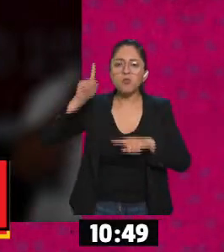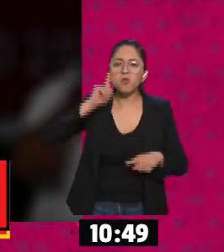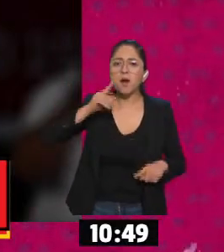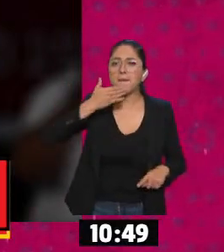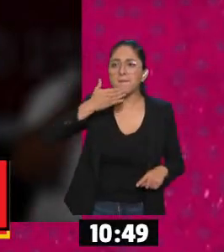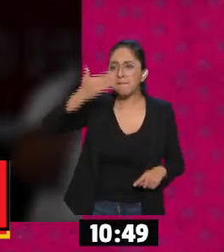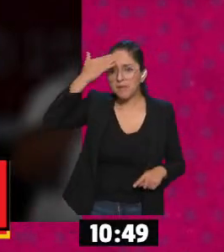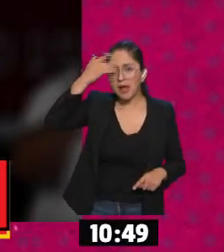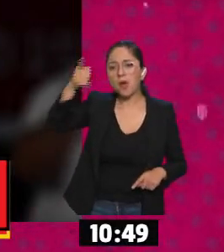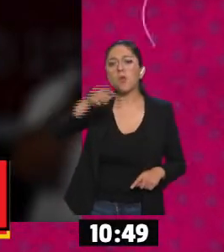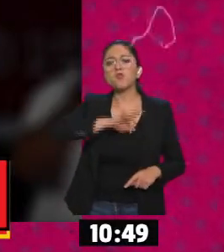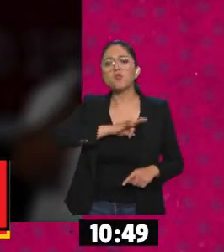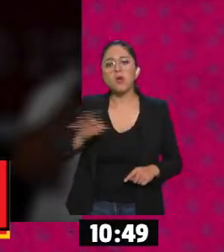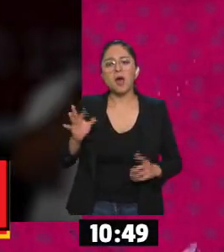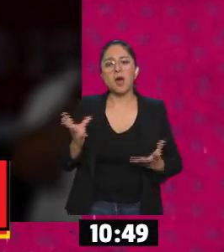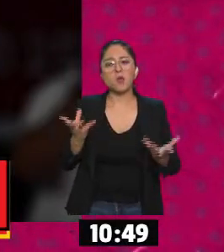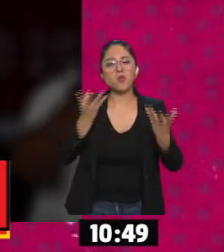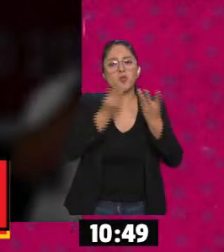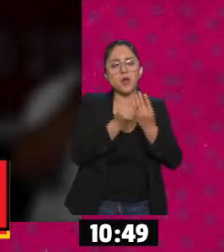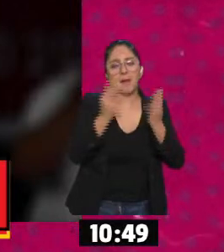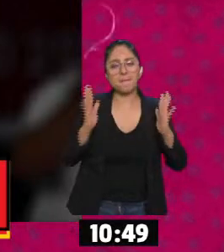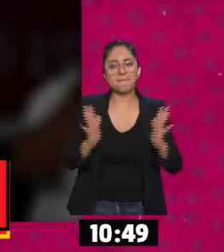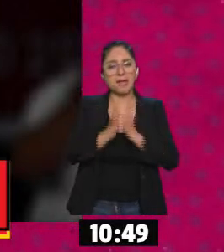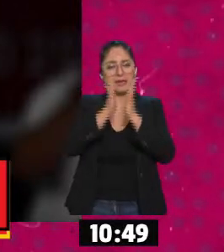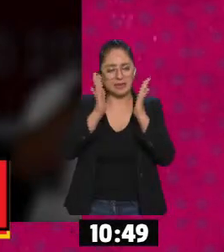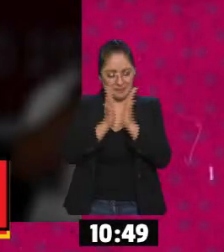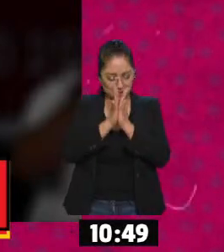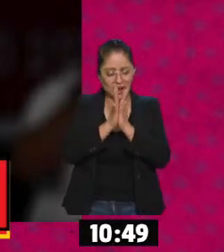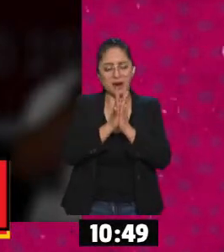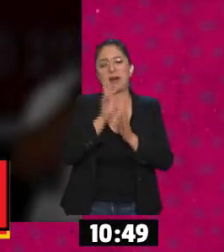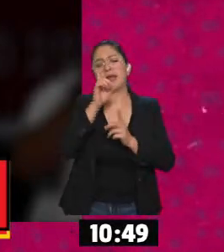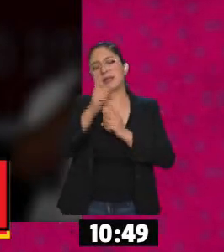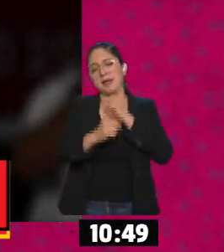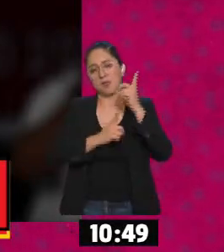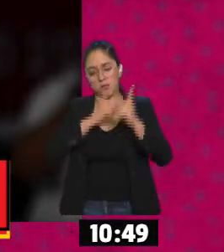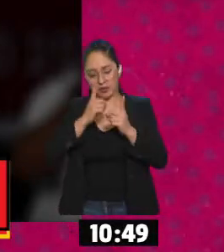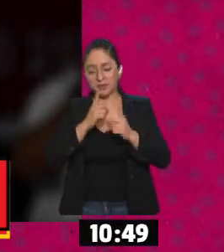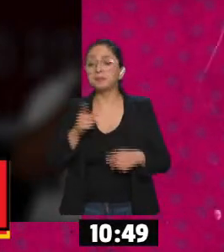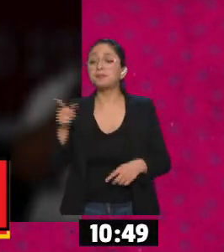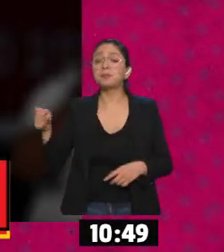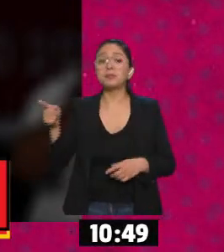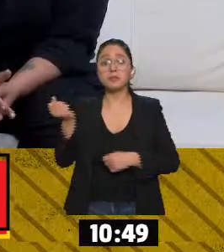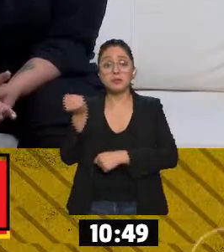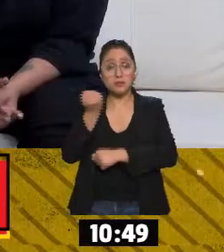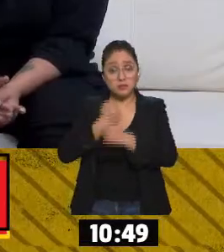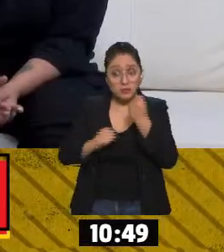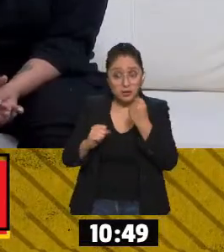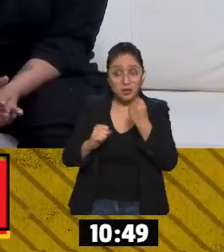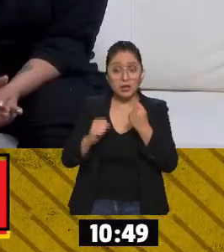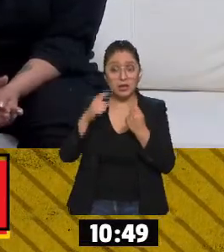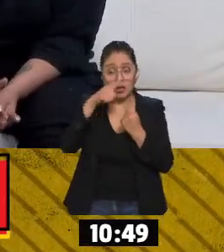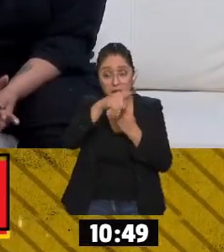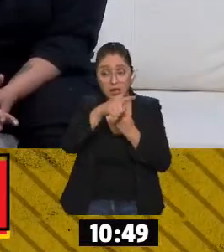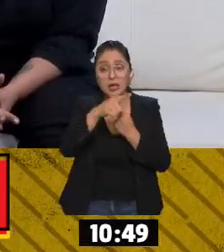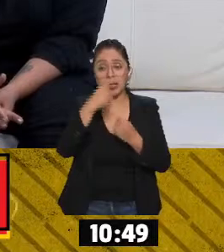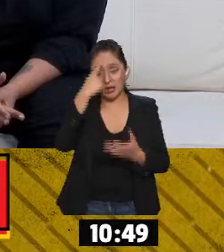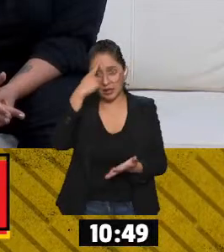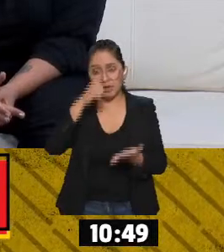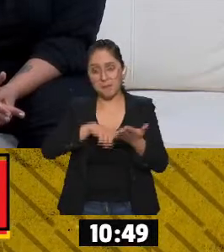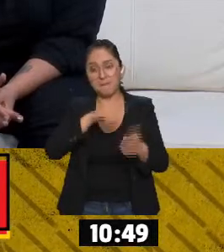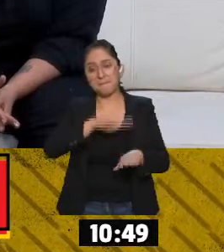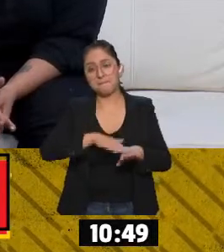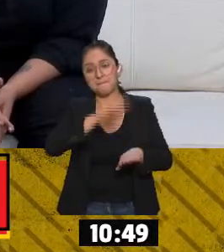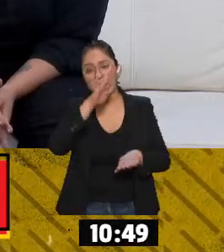participar. Y fue, por ejemplo, en lo que es taekwondo, es de lo que más dejó justamente, si no me equivoco, es